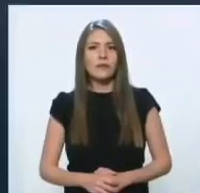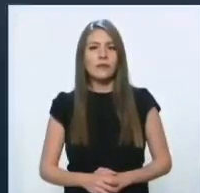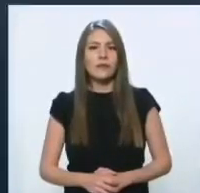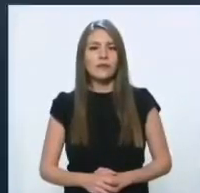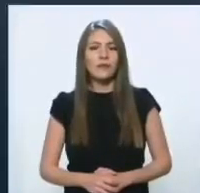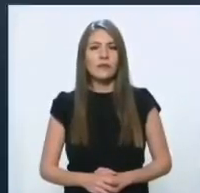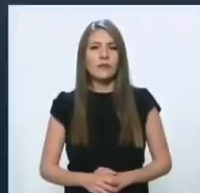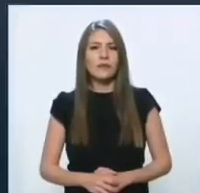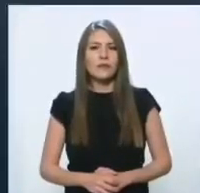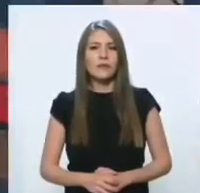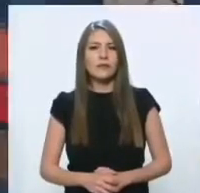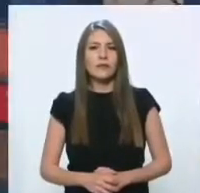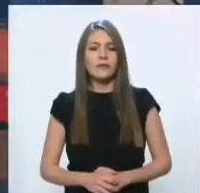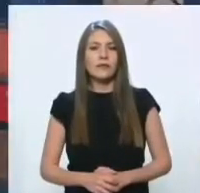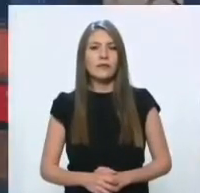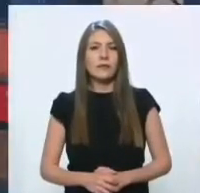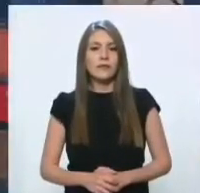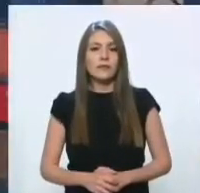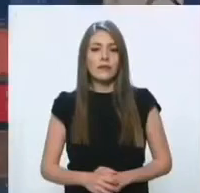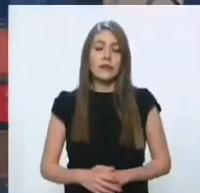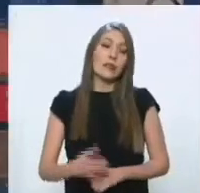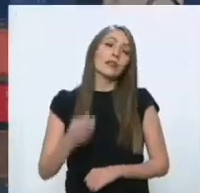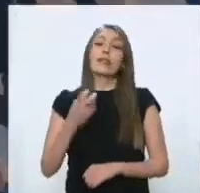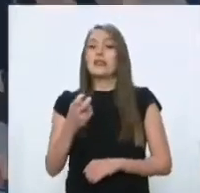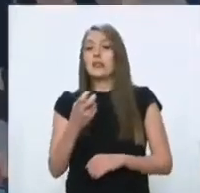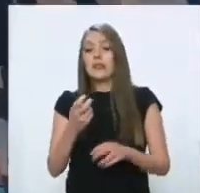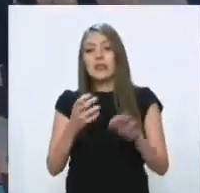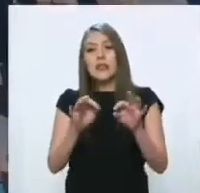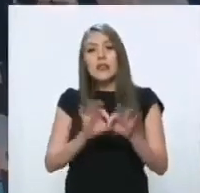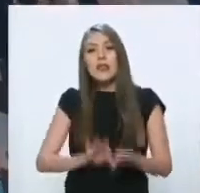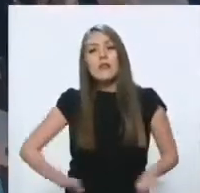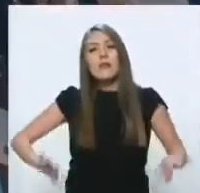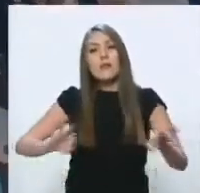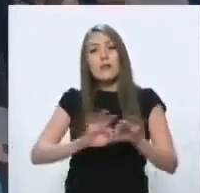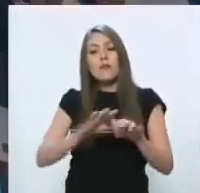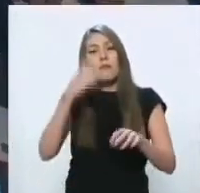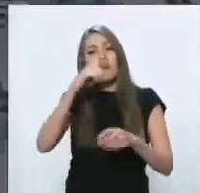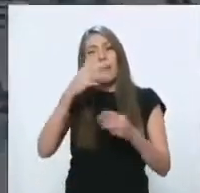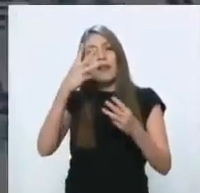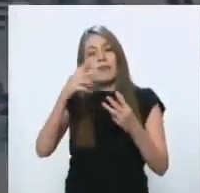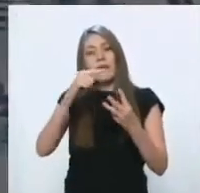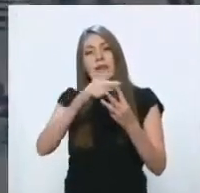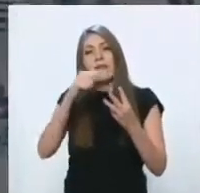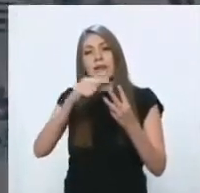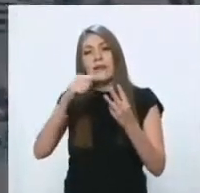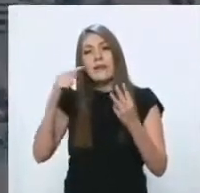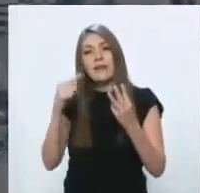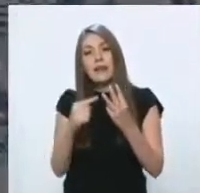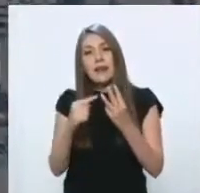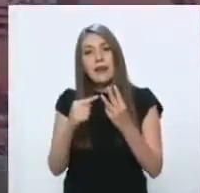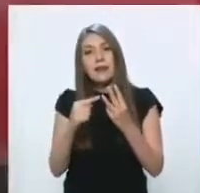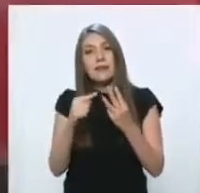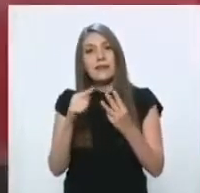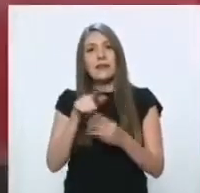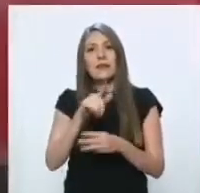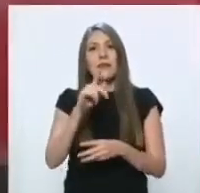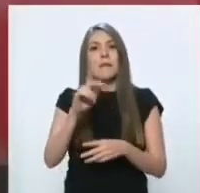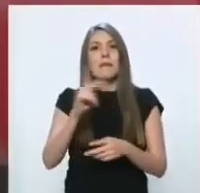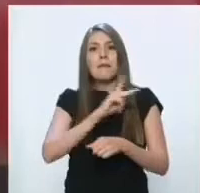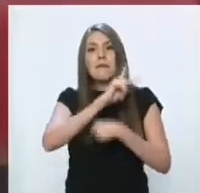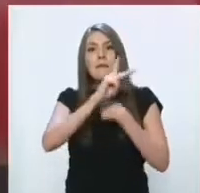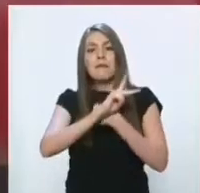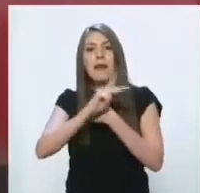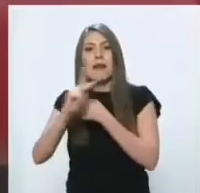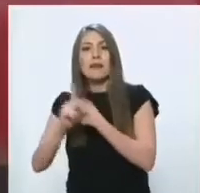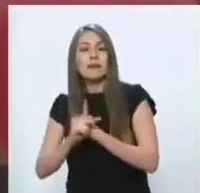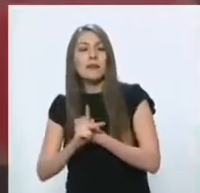Es algo importante para las tres naciones y tiene que ver